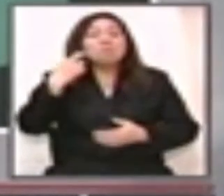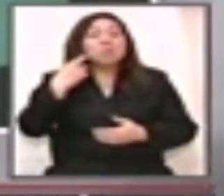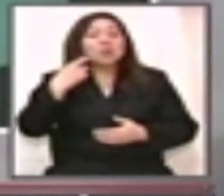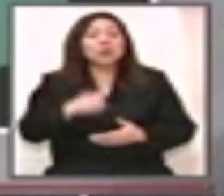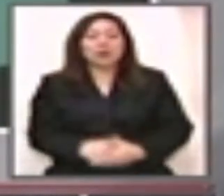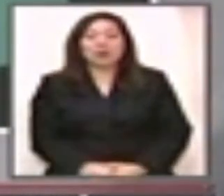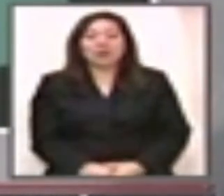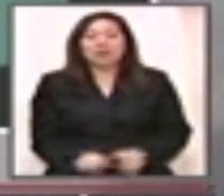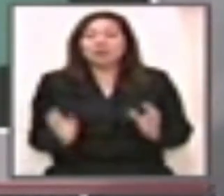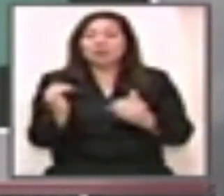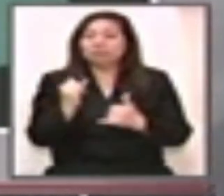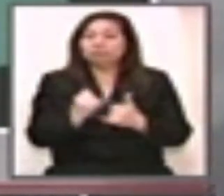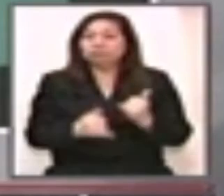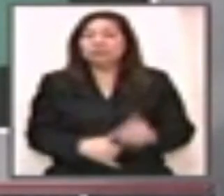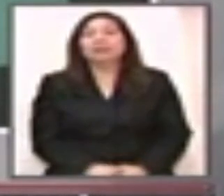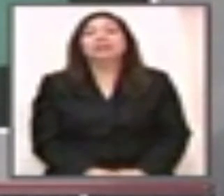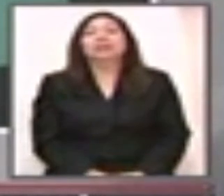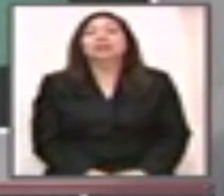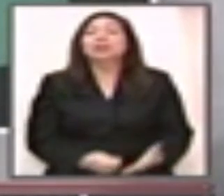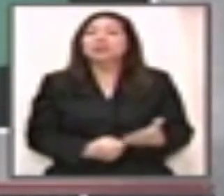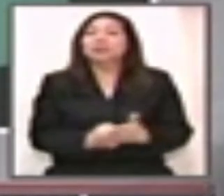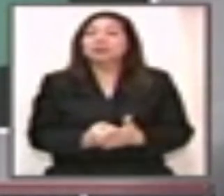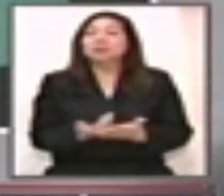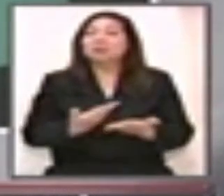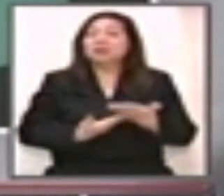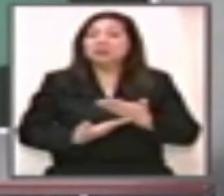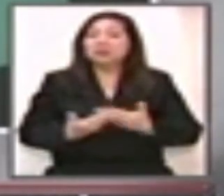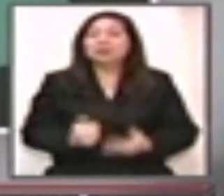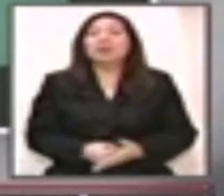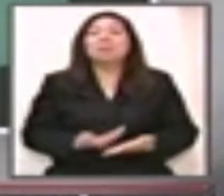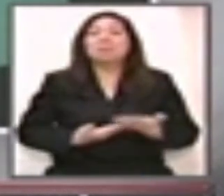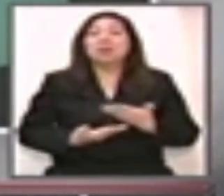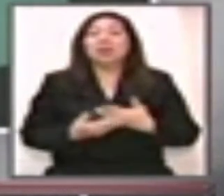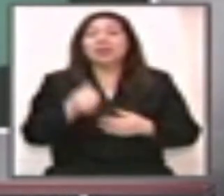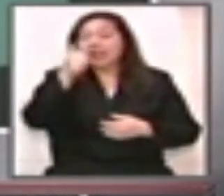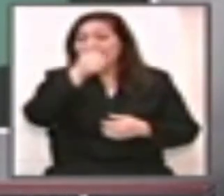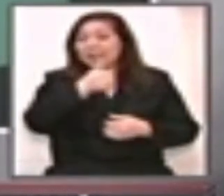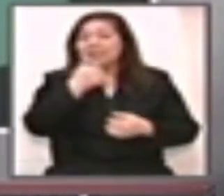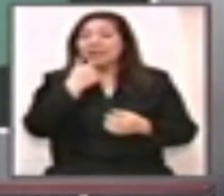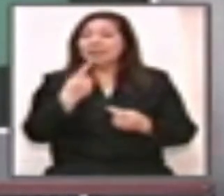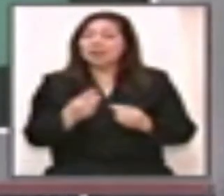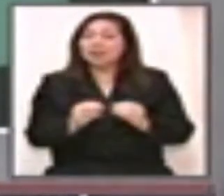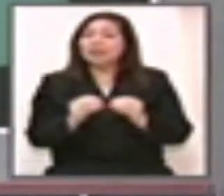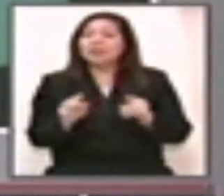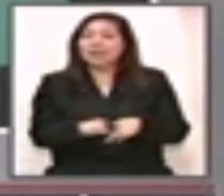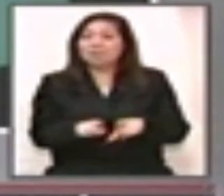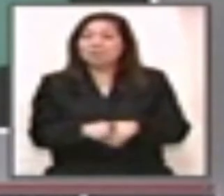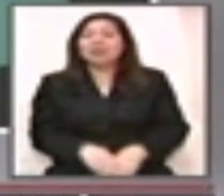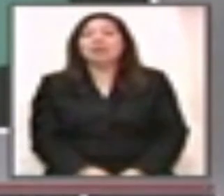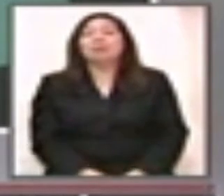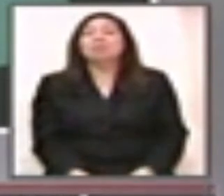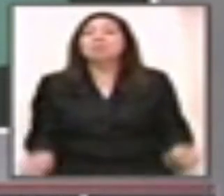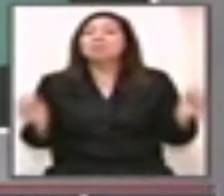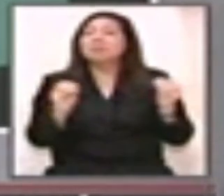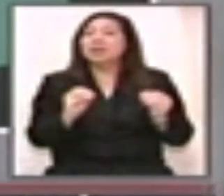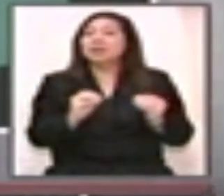hemos hecho confluencia de compradores, hemos traído del mercado asiático y hemos hecho también que